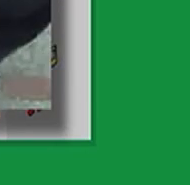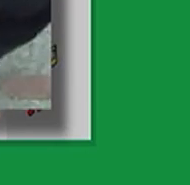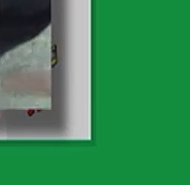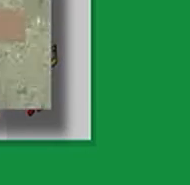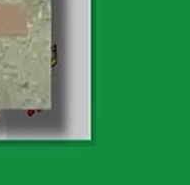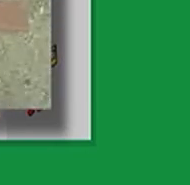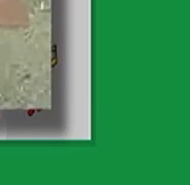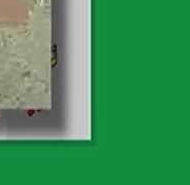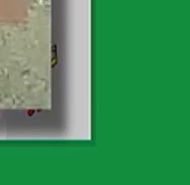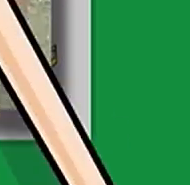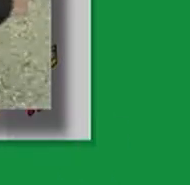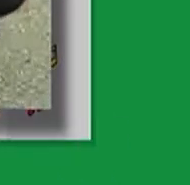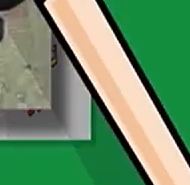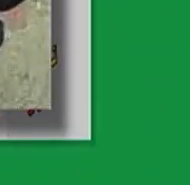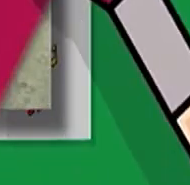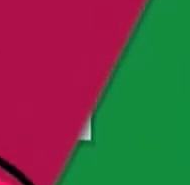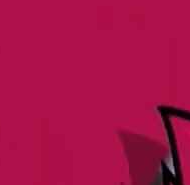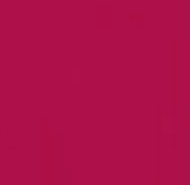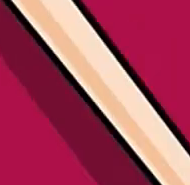siguiente. Y repita el paso.